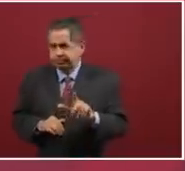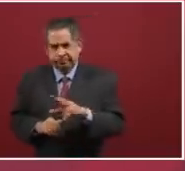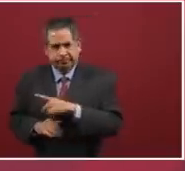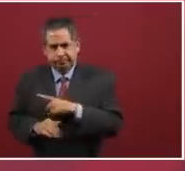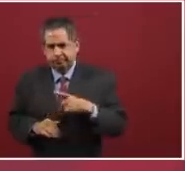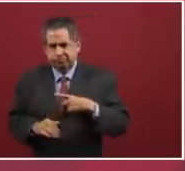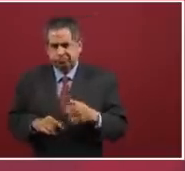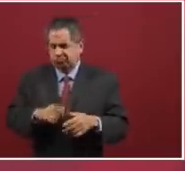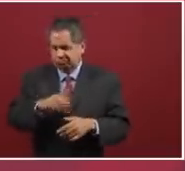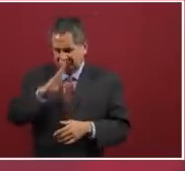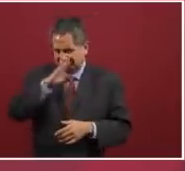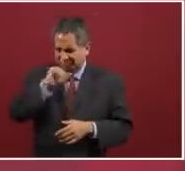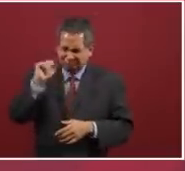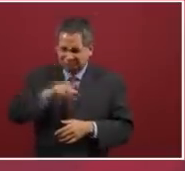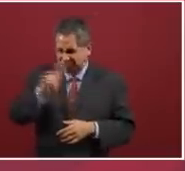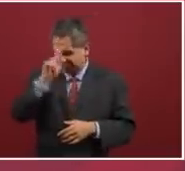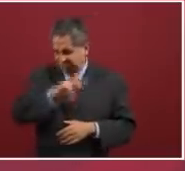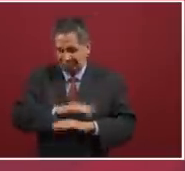nefasta.